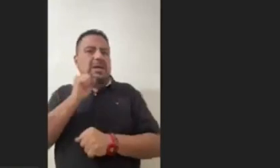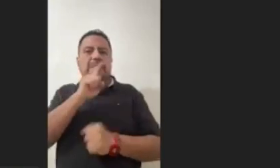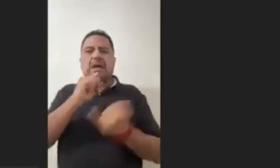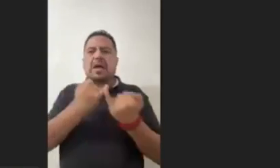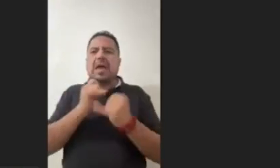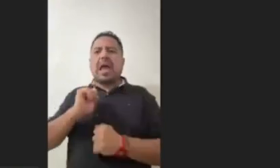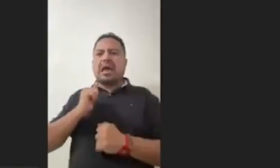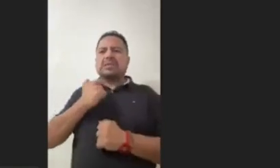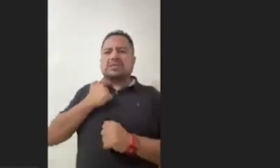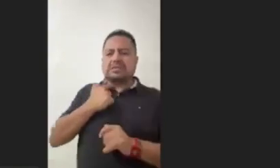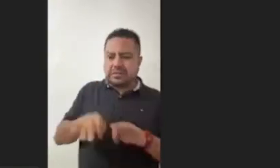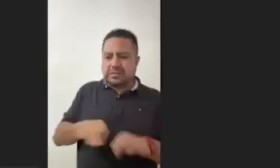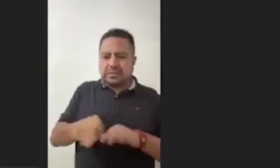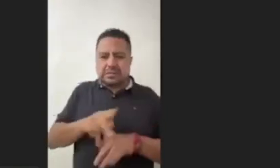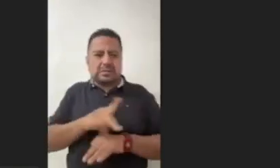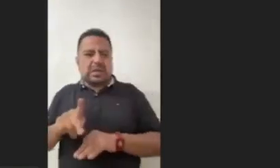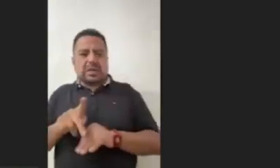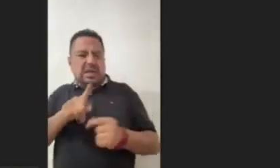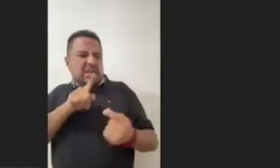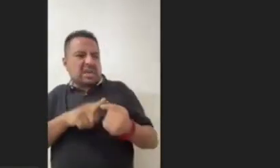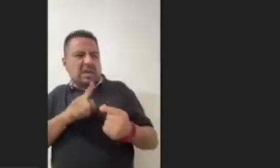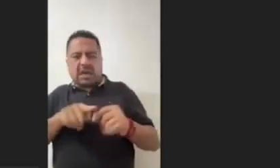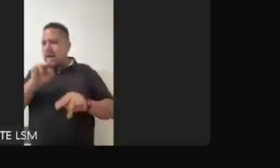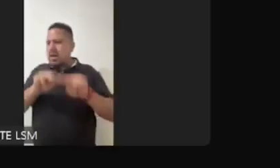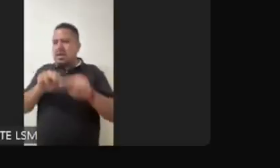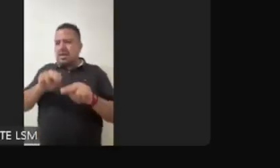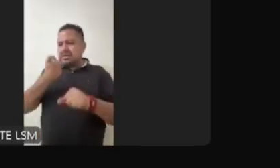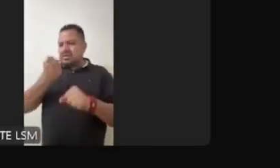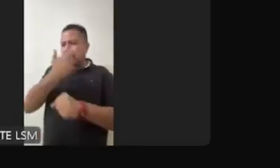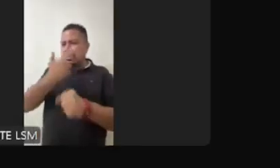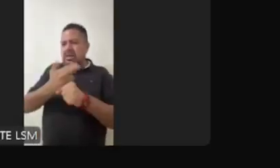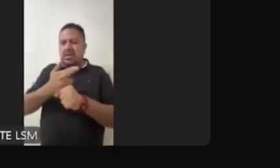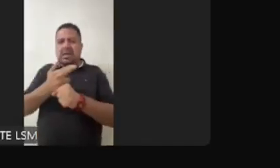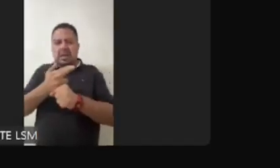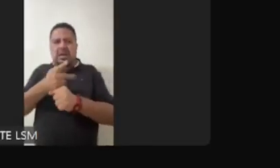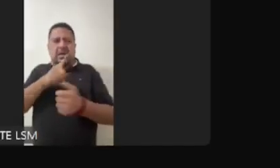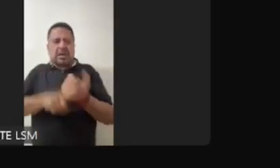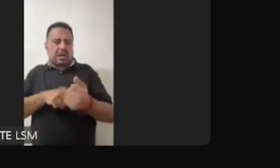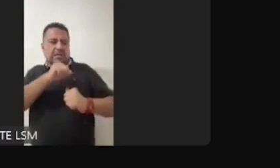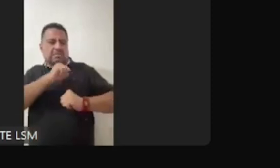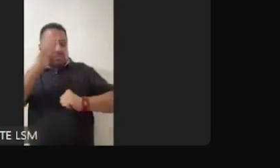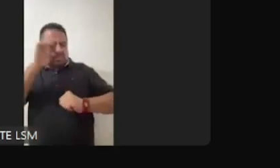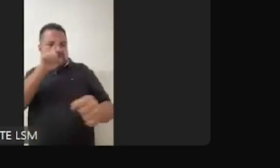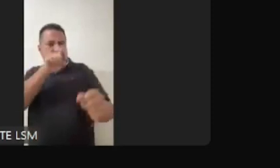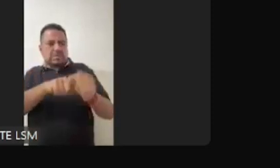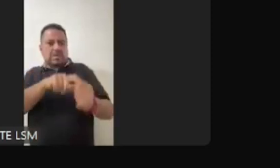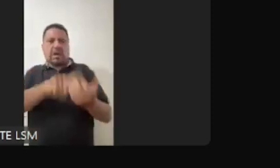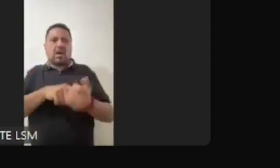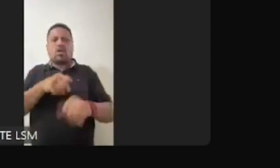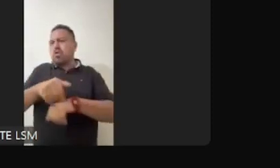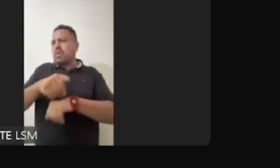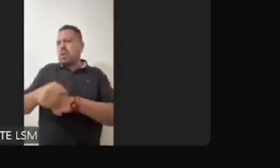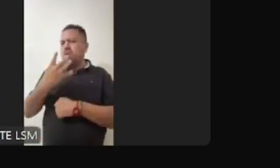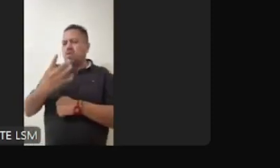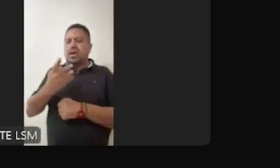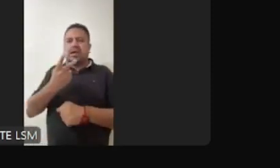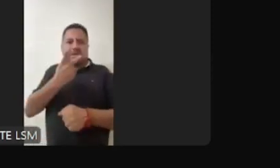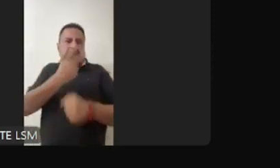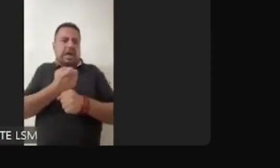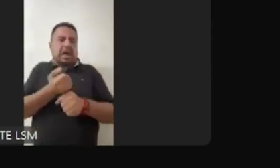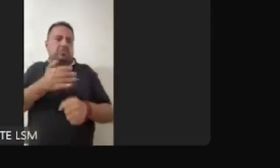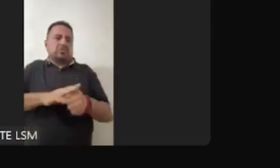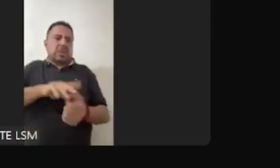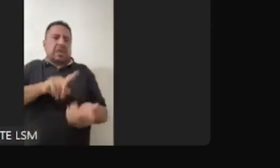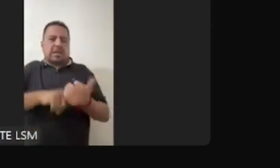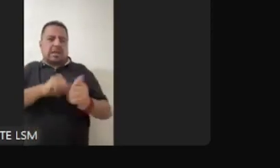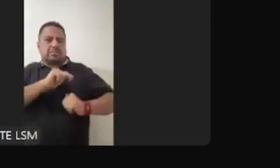extrabajadores quienes fungieron con la categoría de secretario de estudio y cuenta adscrito a la ponencia cuatro y auxiliar administrativo